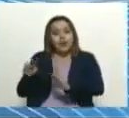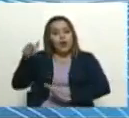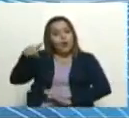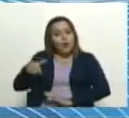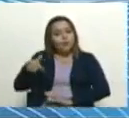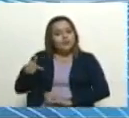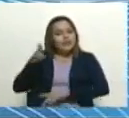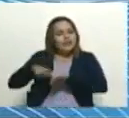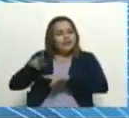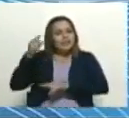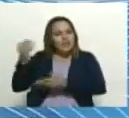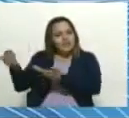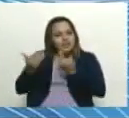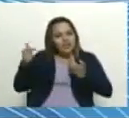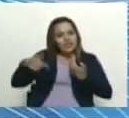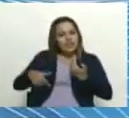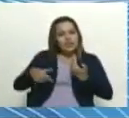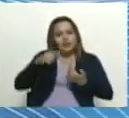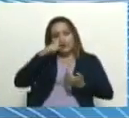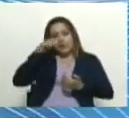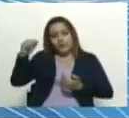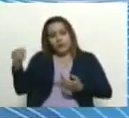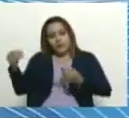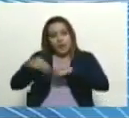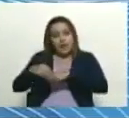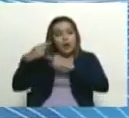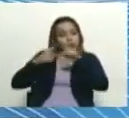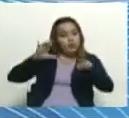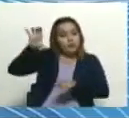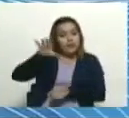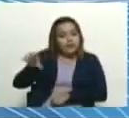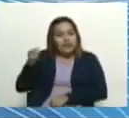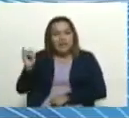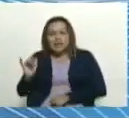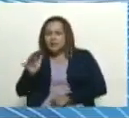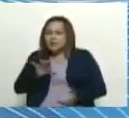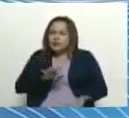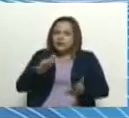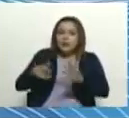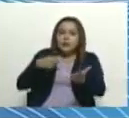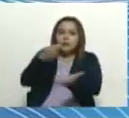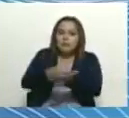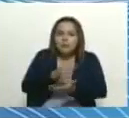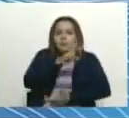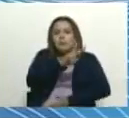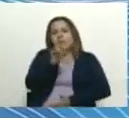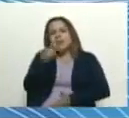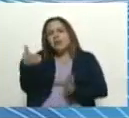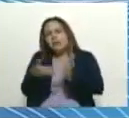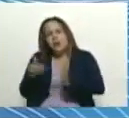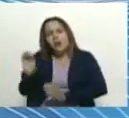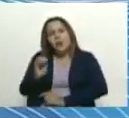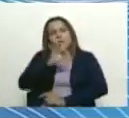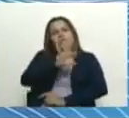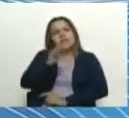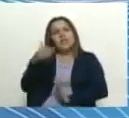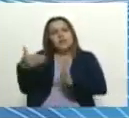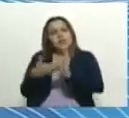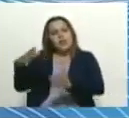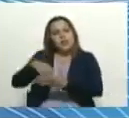Con Maduro Más, y es un caso que en otros países costaría, presidente, inclusive 20.000, 30.000 dólares o más,